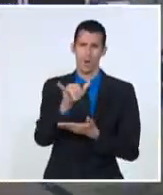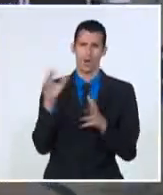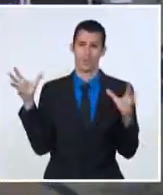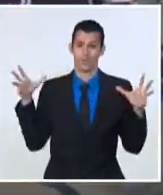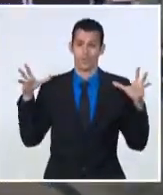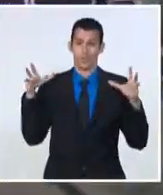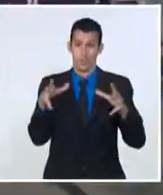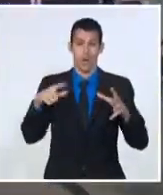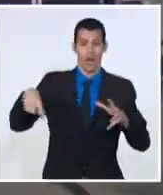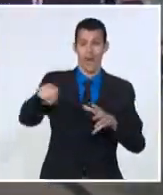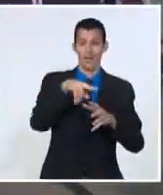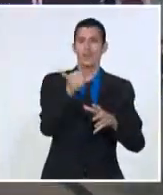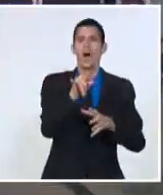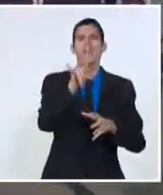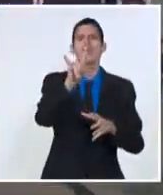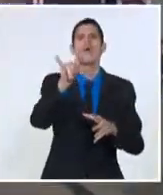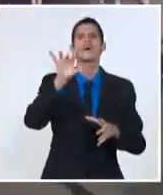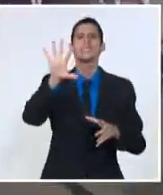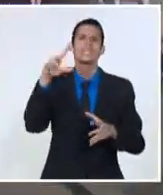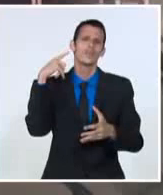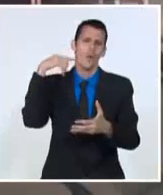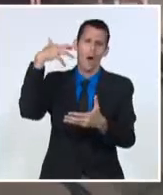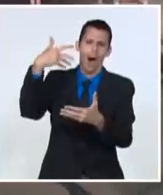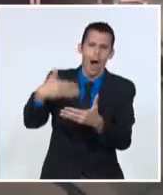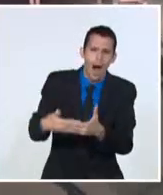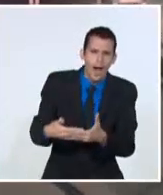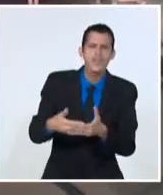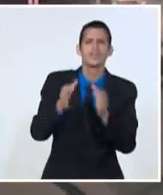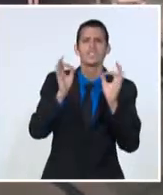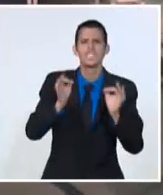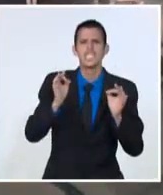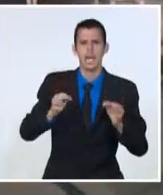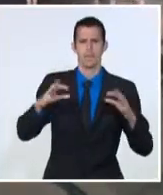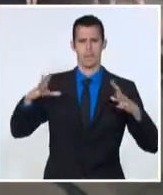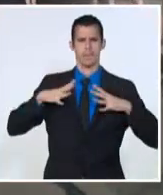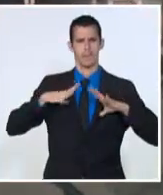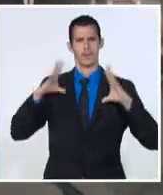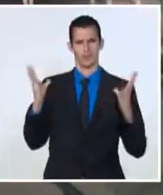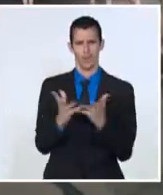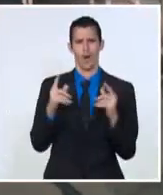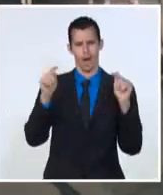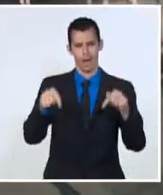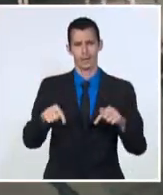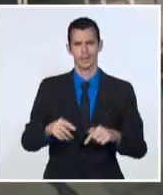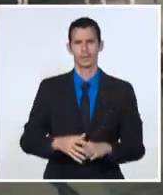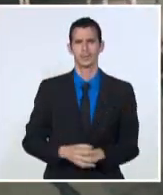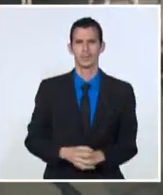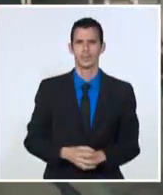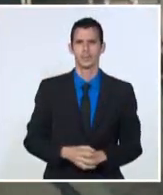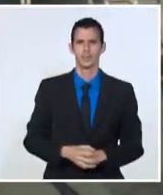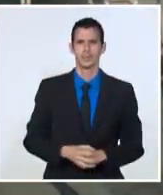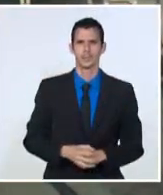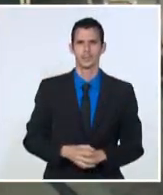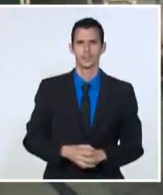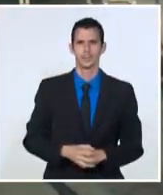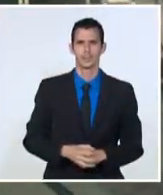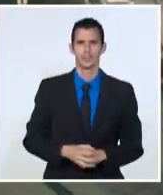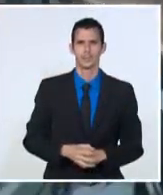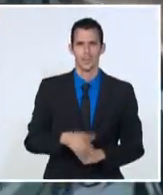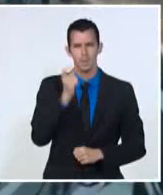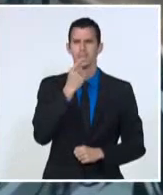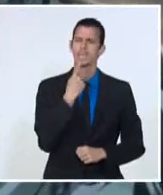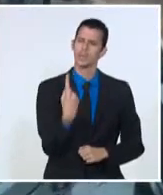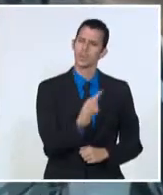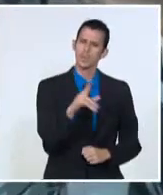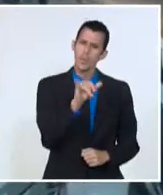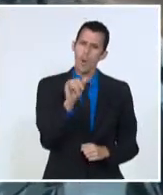empeñado en que la orquesta mantenga su su historia mantenga su Estilo mantenga su sello la manera de hacer